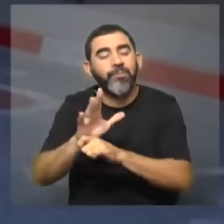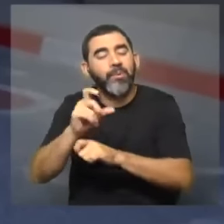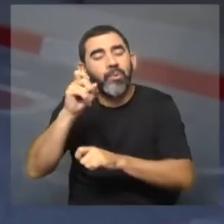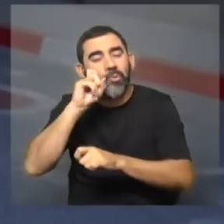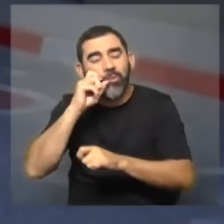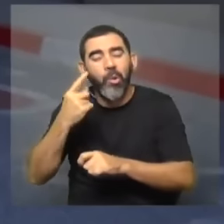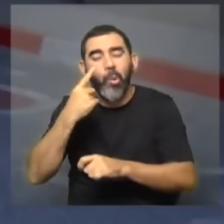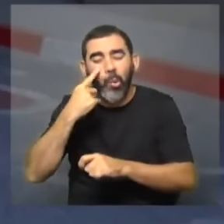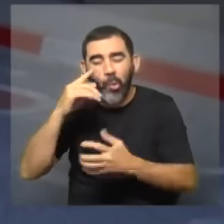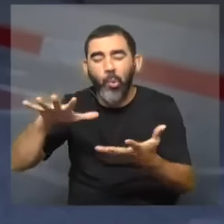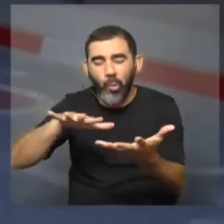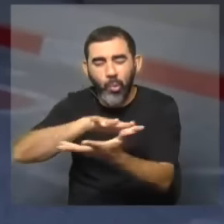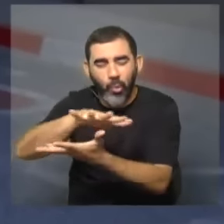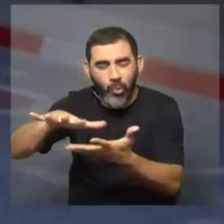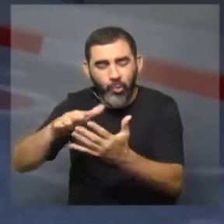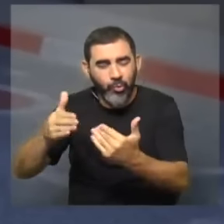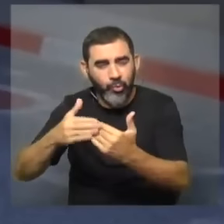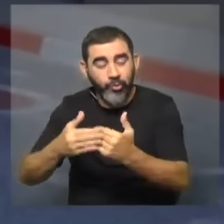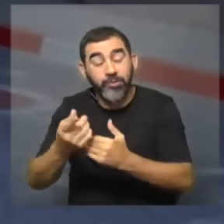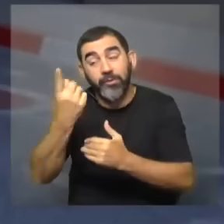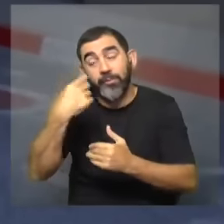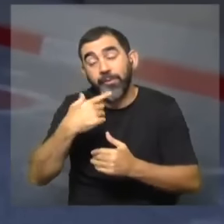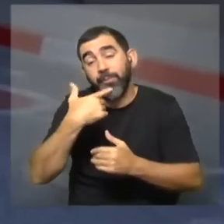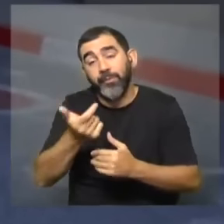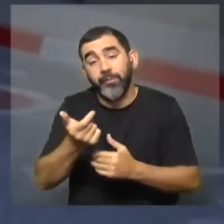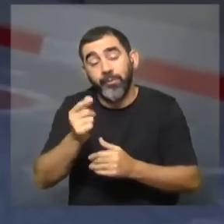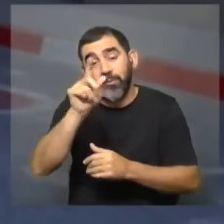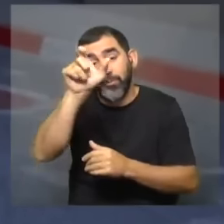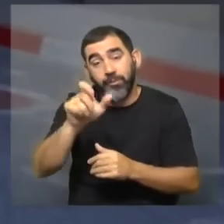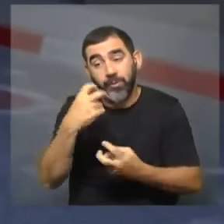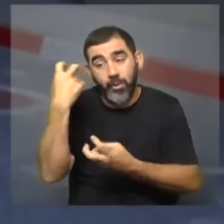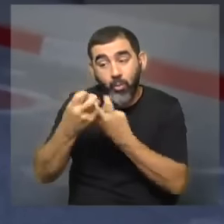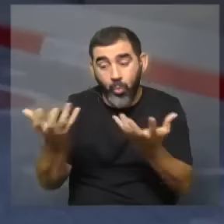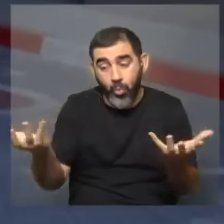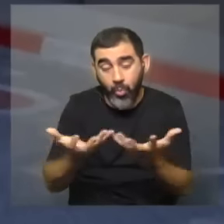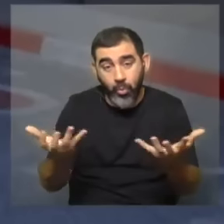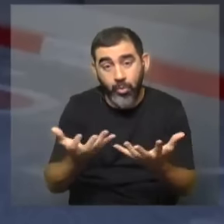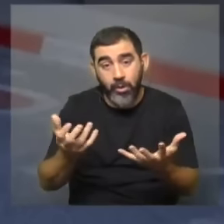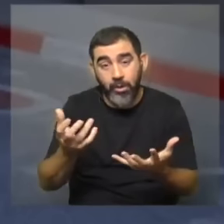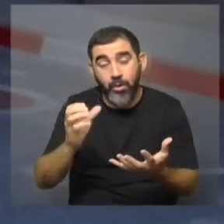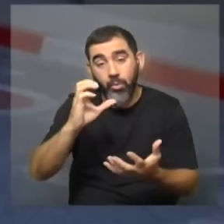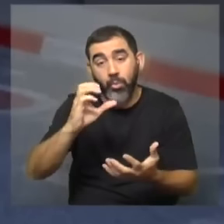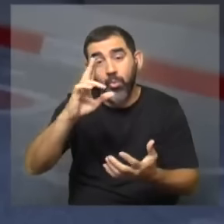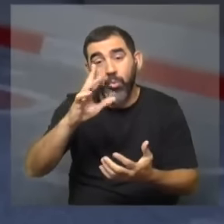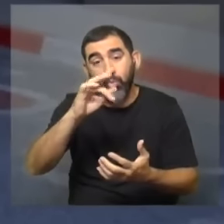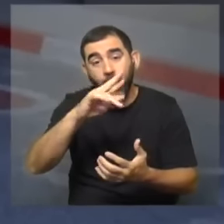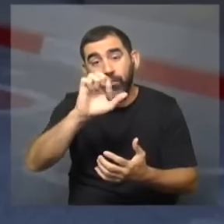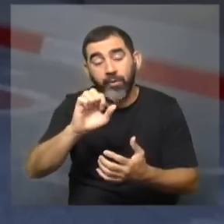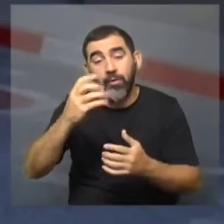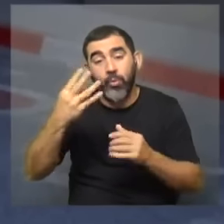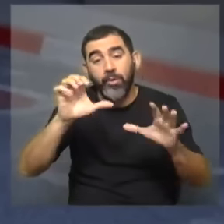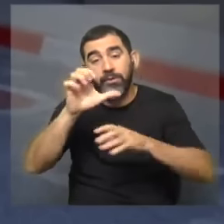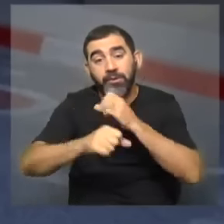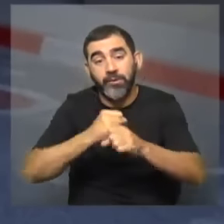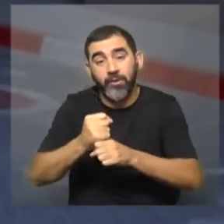ambientada a esos aspecto pero por ejemplo la persona que estamos buscando ahora en Arroyo cufré esta persona de 46 años